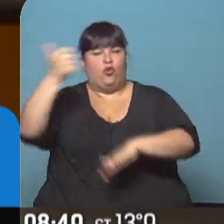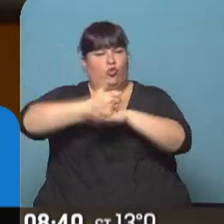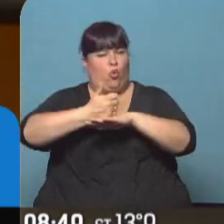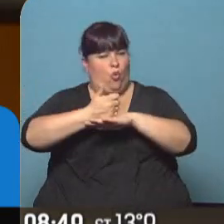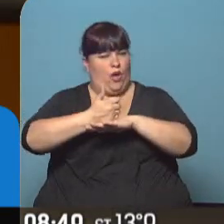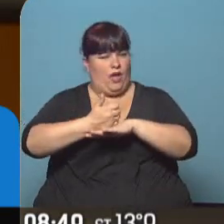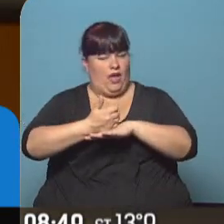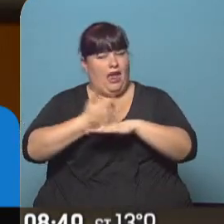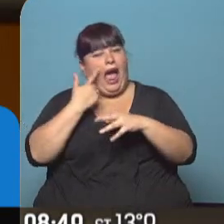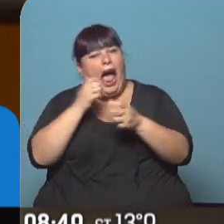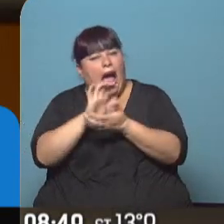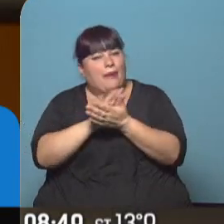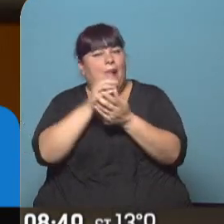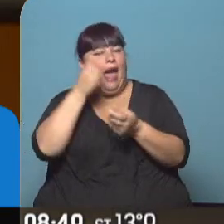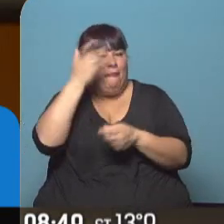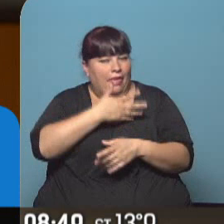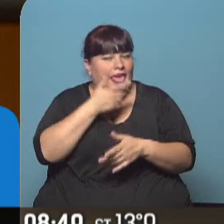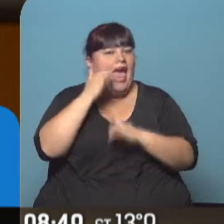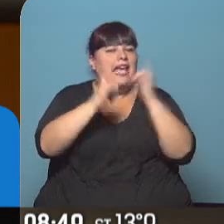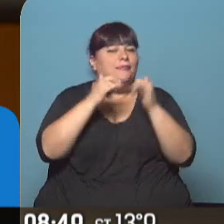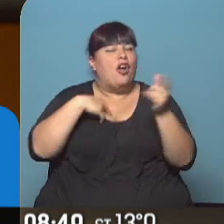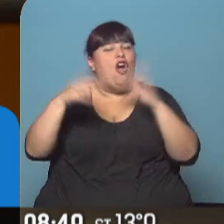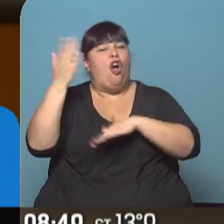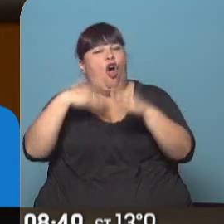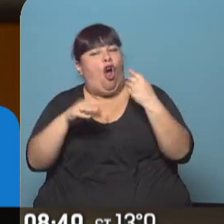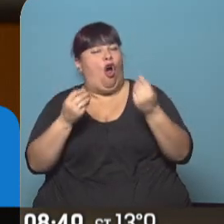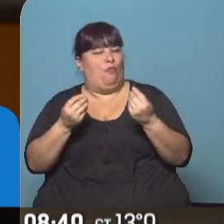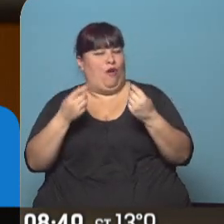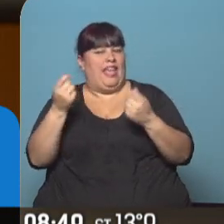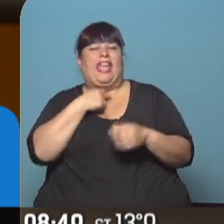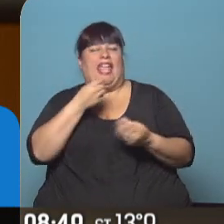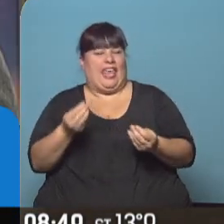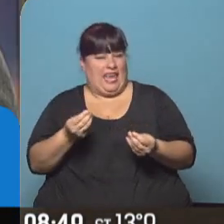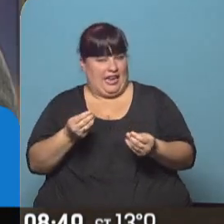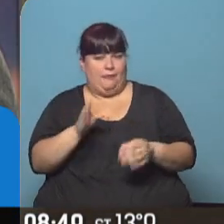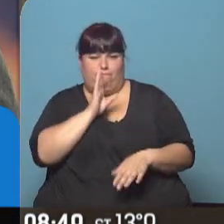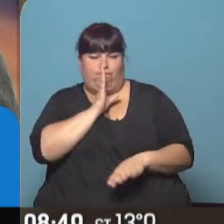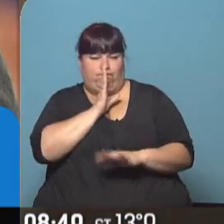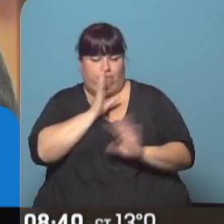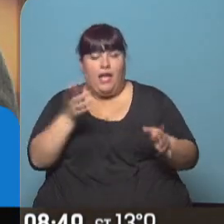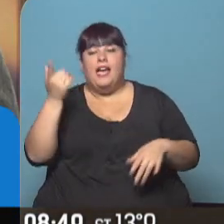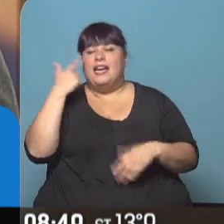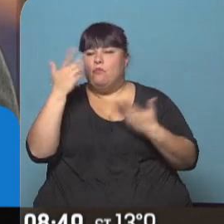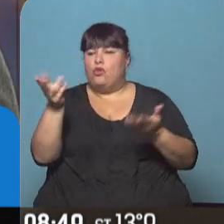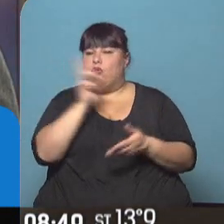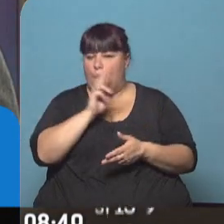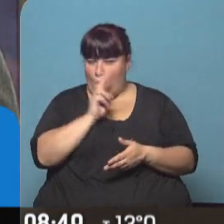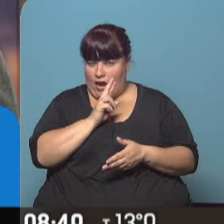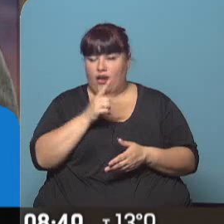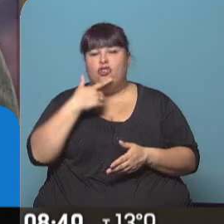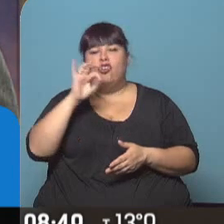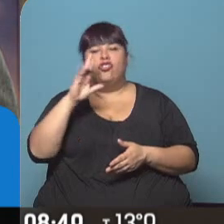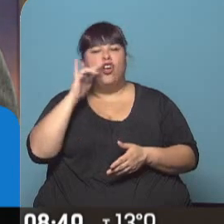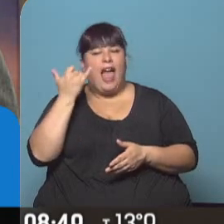a tratar de convencer, de explicar cuáles son sus argumentos, qué es lo que quiere. Mudo total. Recién mostramos la imagen de una mujer,